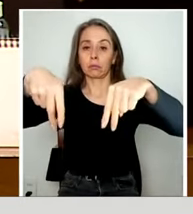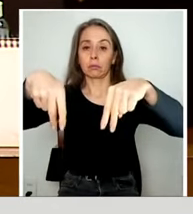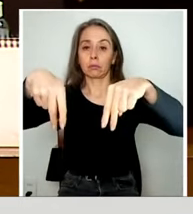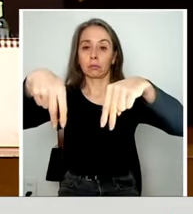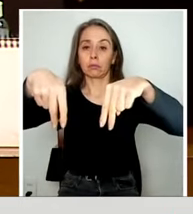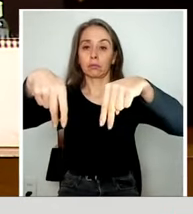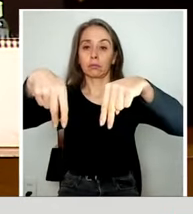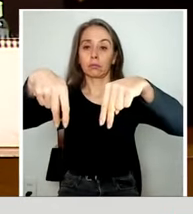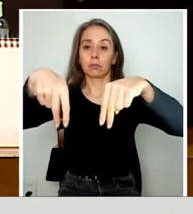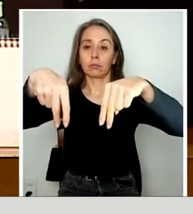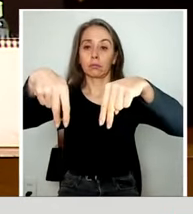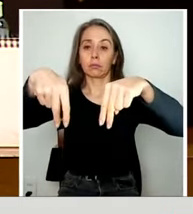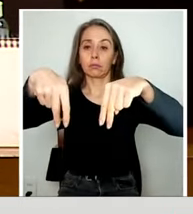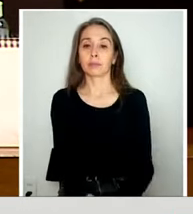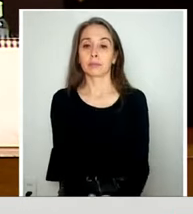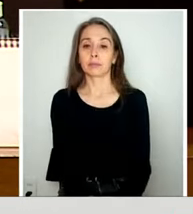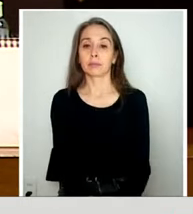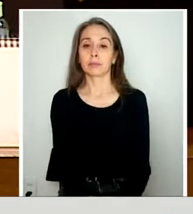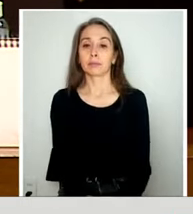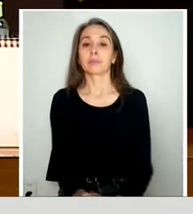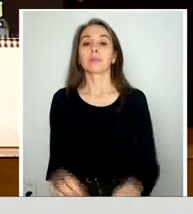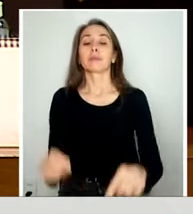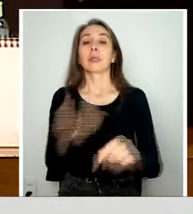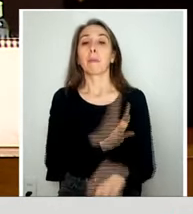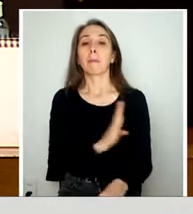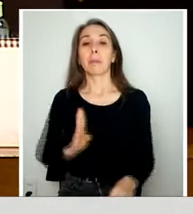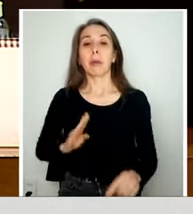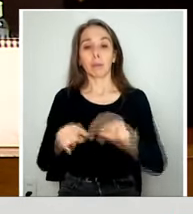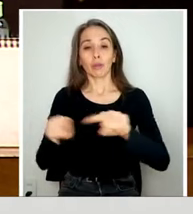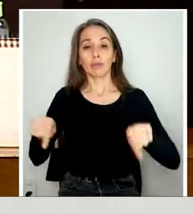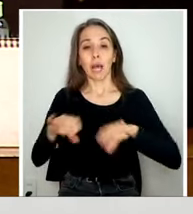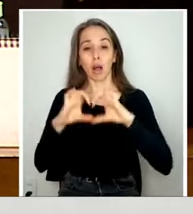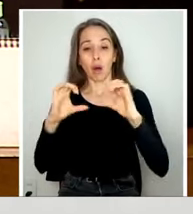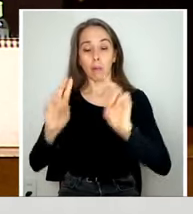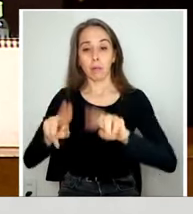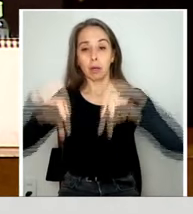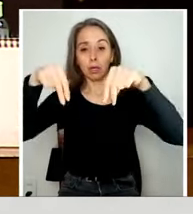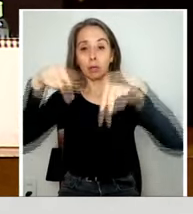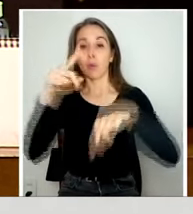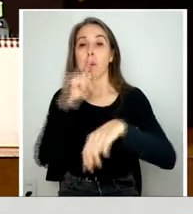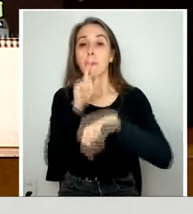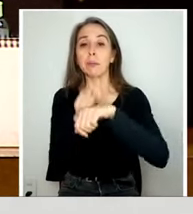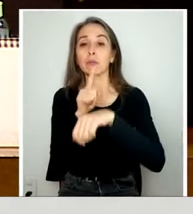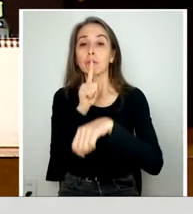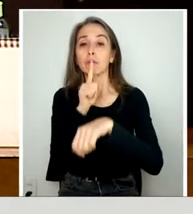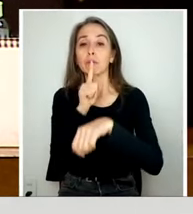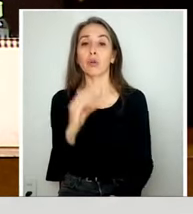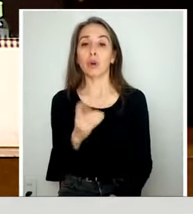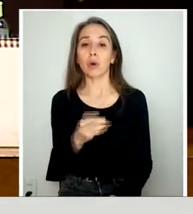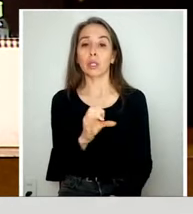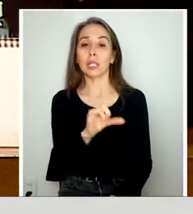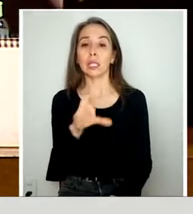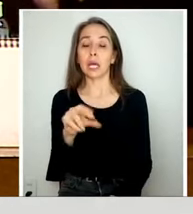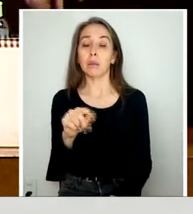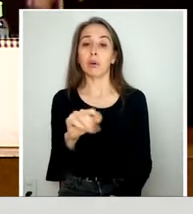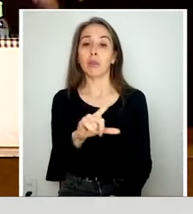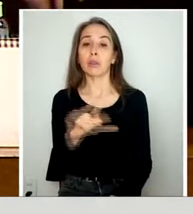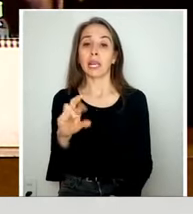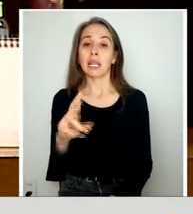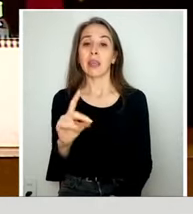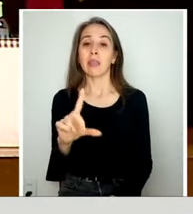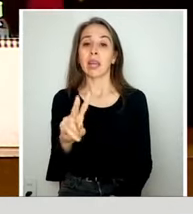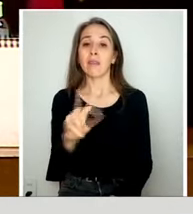a continuación la sala de la corporación guardará Un minuto de silencio por el sensible fallecimiento de Don Guillermo terrier del Valle profesor